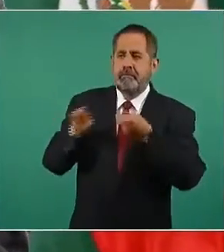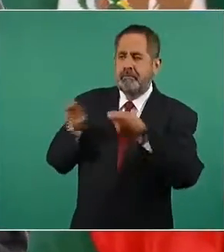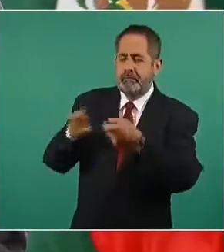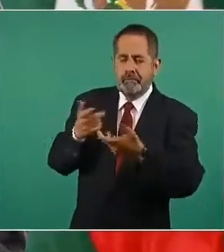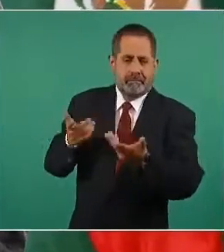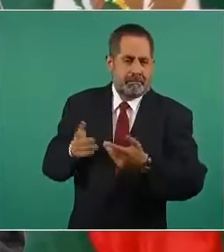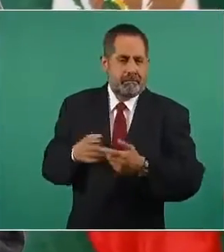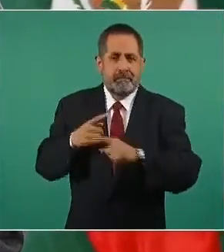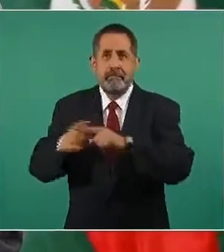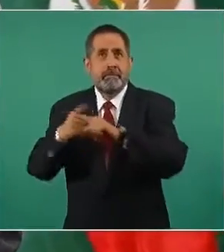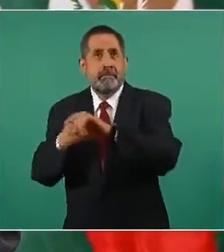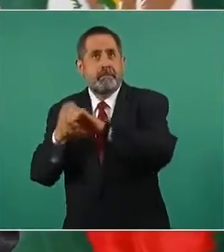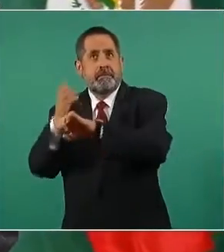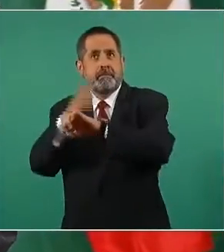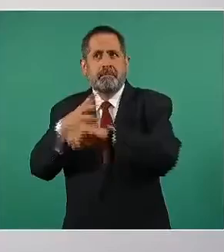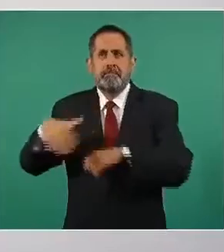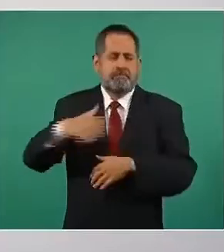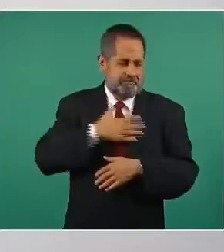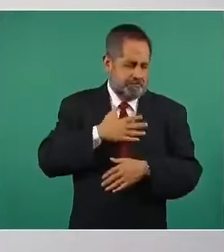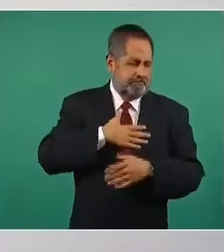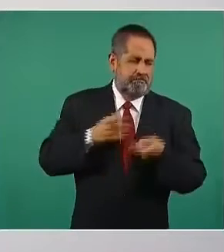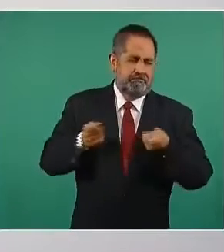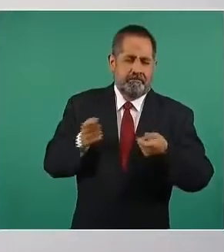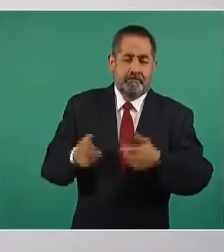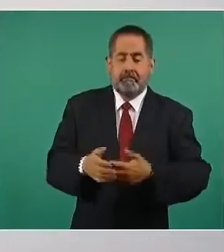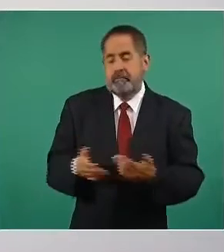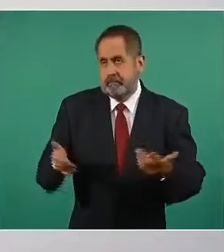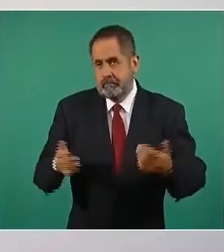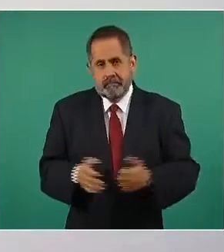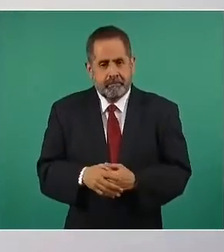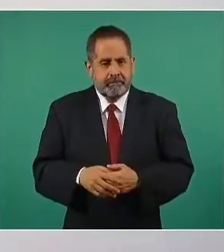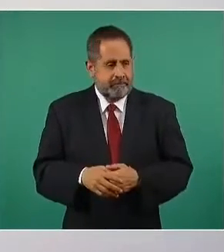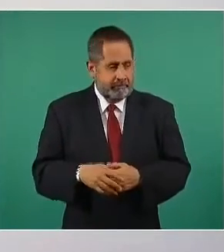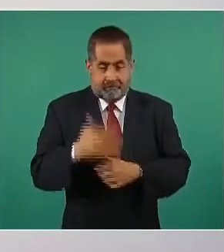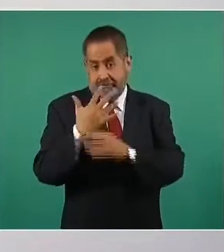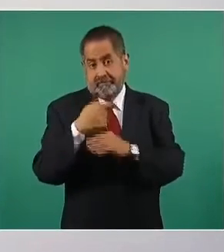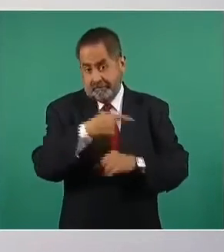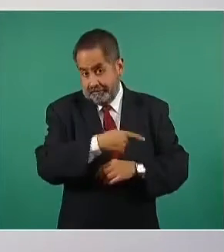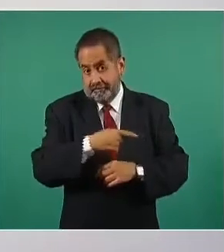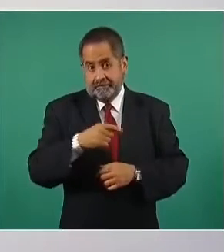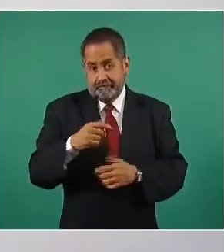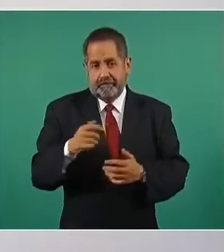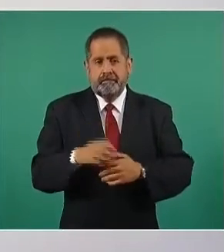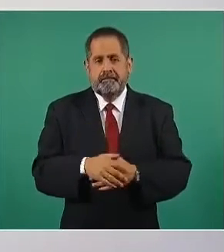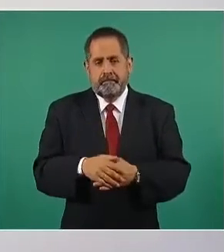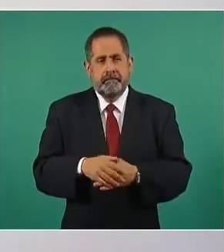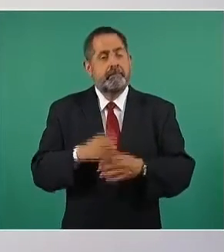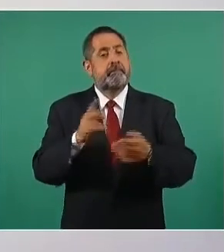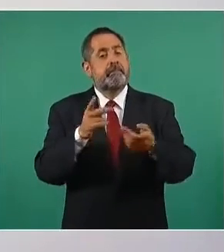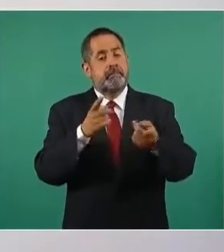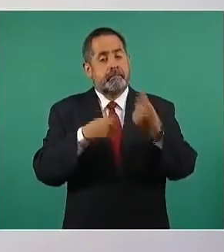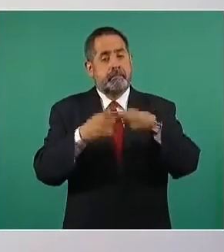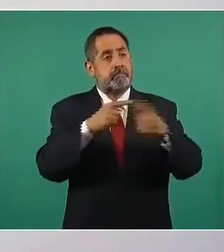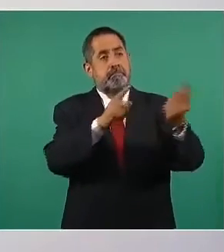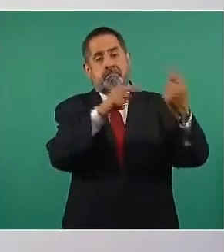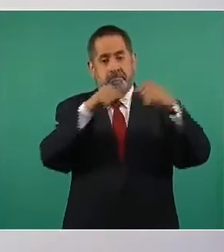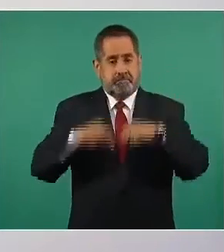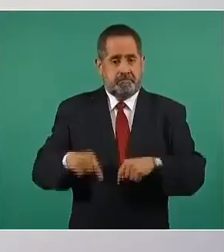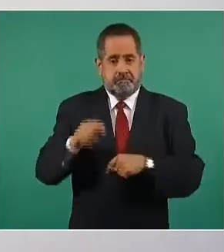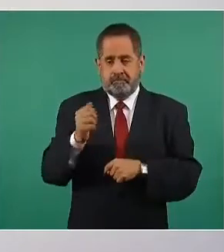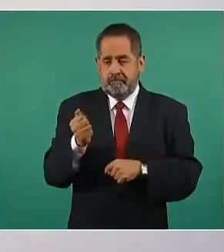de los estados del país. Y en efecto, pues, regresa Santana y